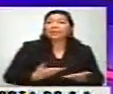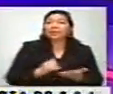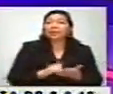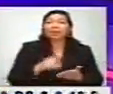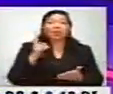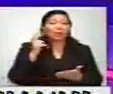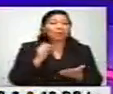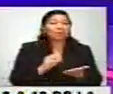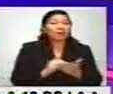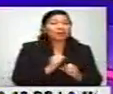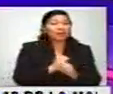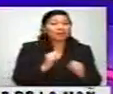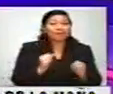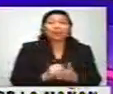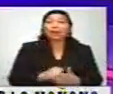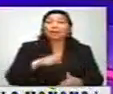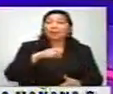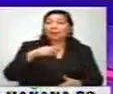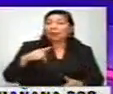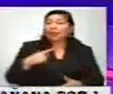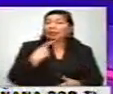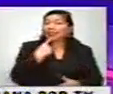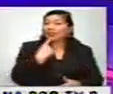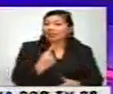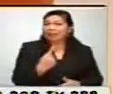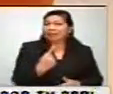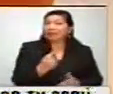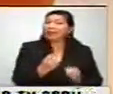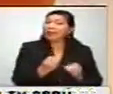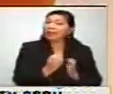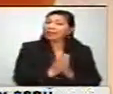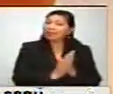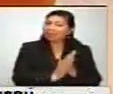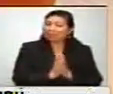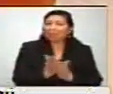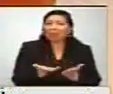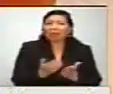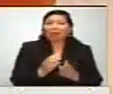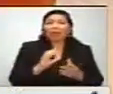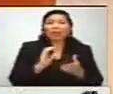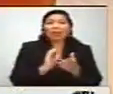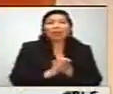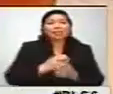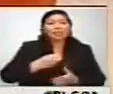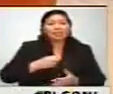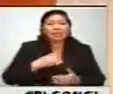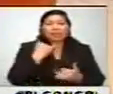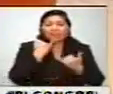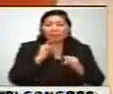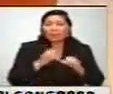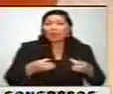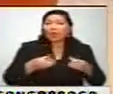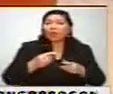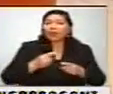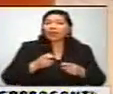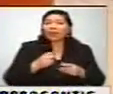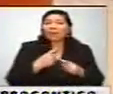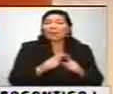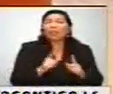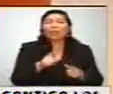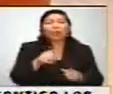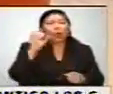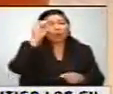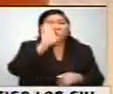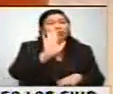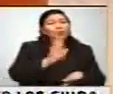hemos escuchado más temprano al presidente Kuczynski señalar que él desea que vaya Chinchero, que hay que esperar el informe de la Contraloría. Pero, ¿qué